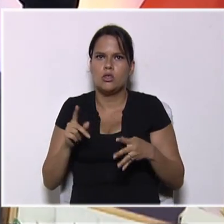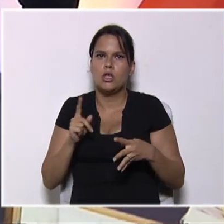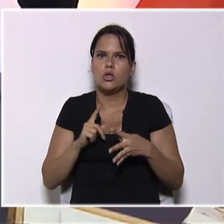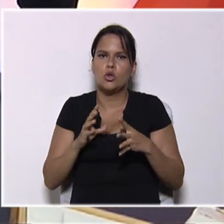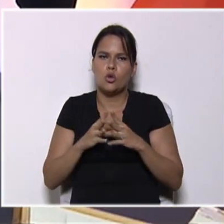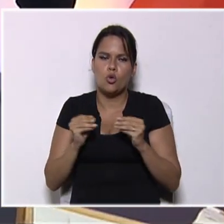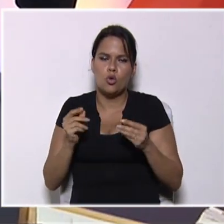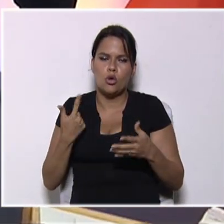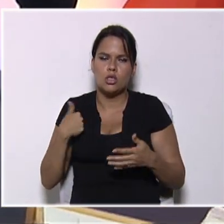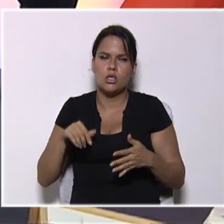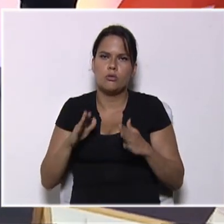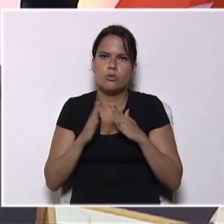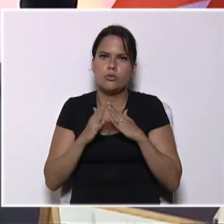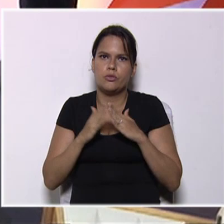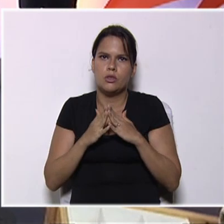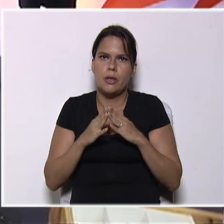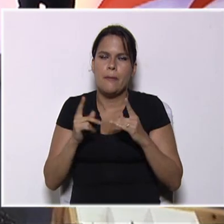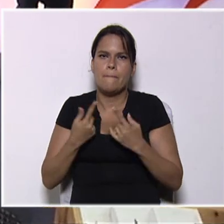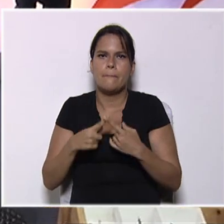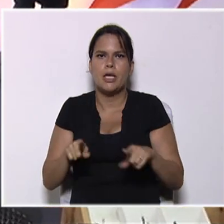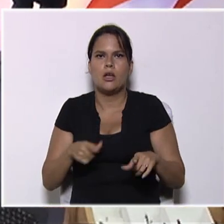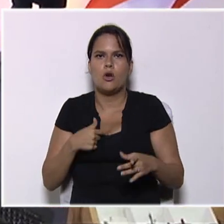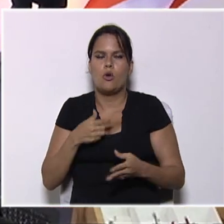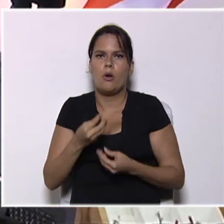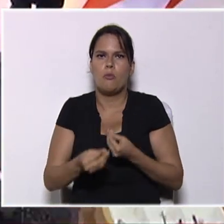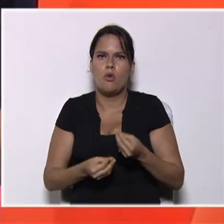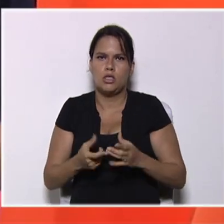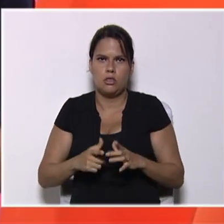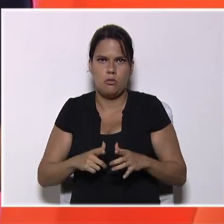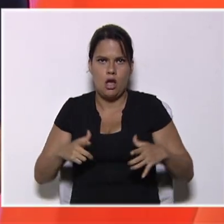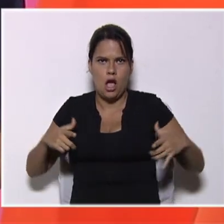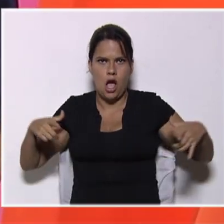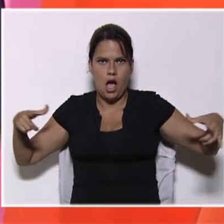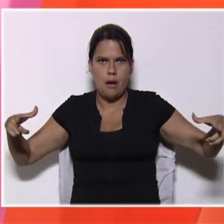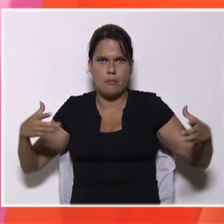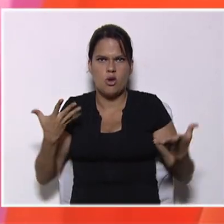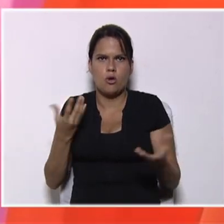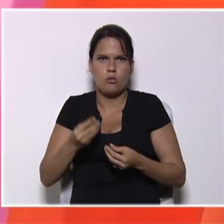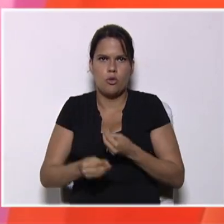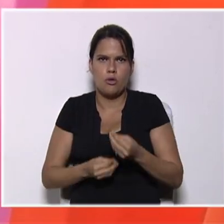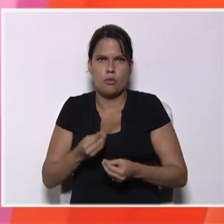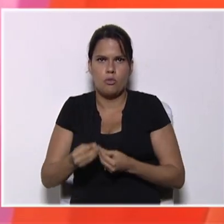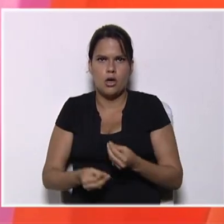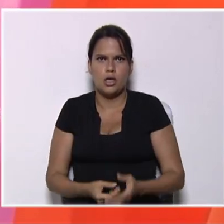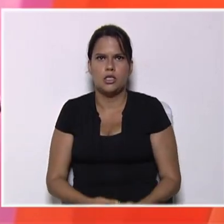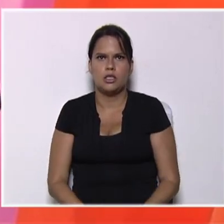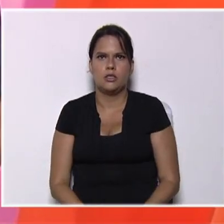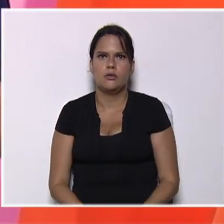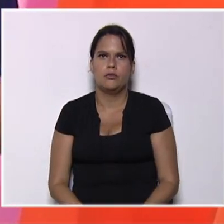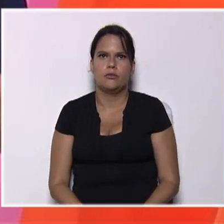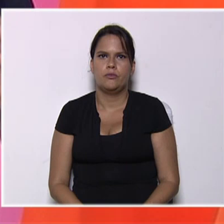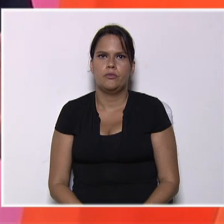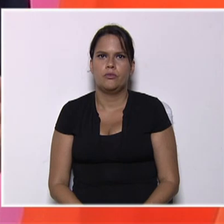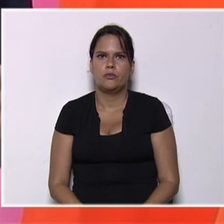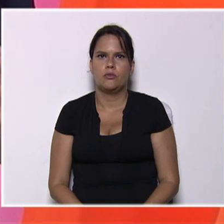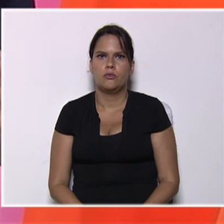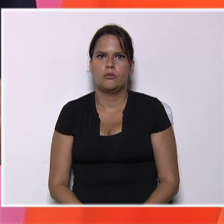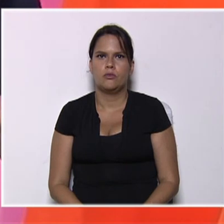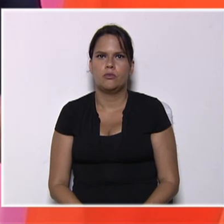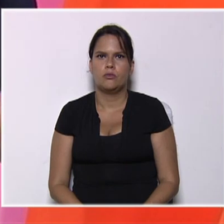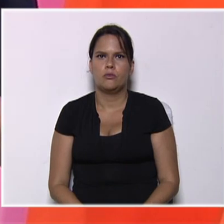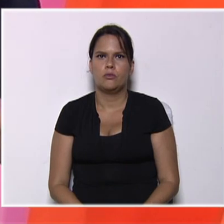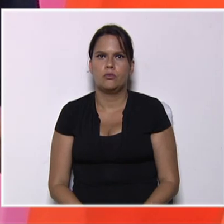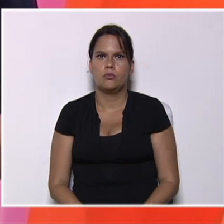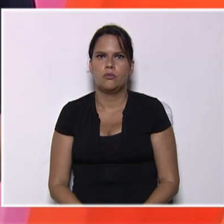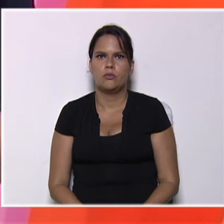en sus hogares, pero lo vamos a hacer entonces un poco más amplio. ¿Cómo lo vamos a hacer, Omaira? A través de